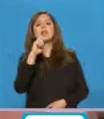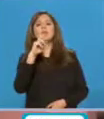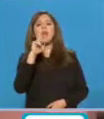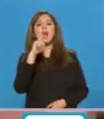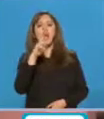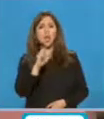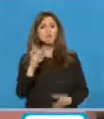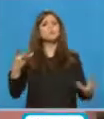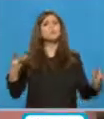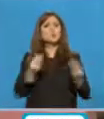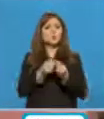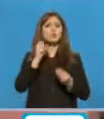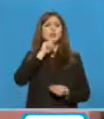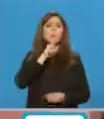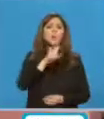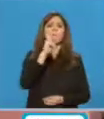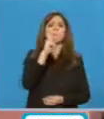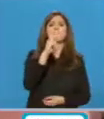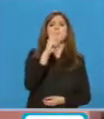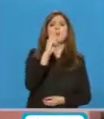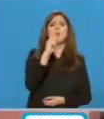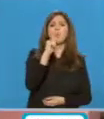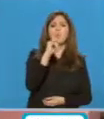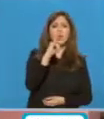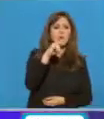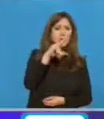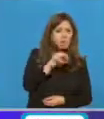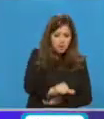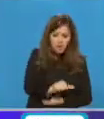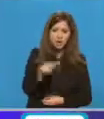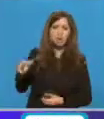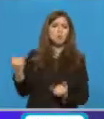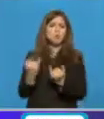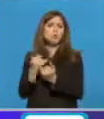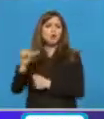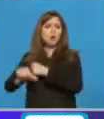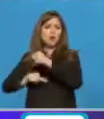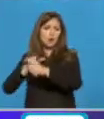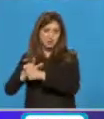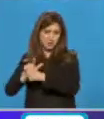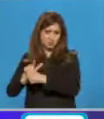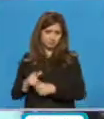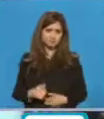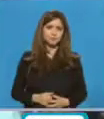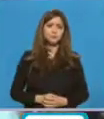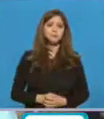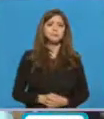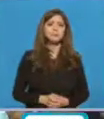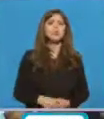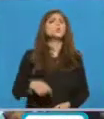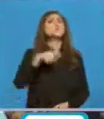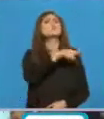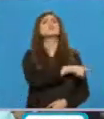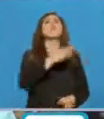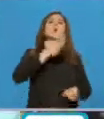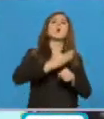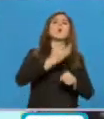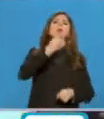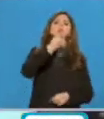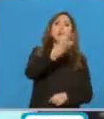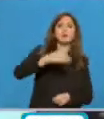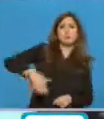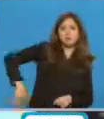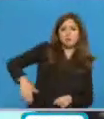de muy buen valor biológico, igual que un alimento de origen animal. Oye, tú comentabas muy bien que para ver resultados haciendo ejercicio, pues